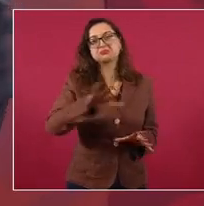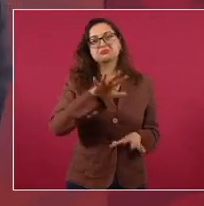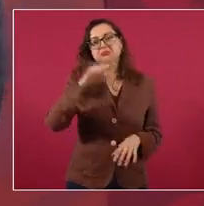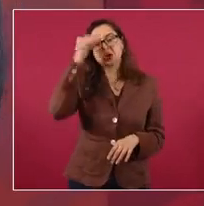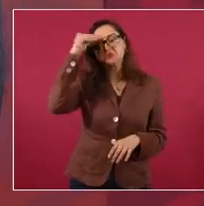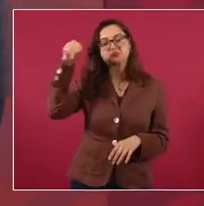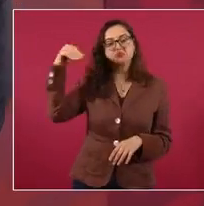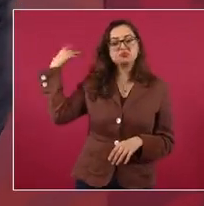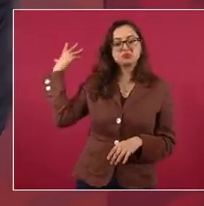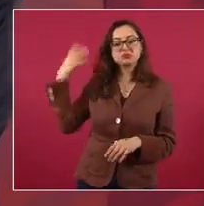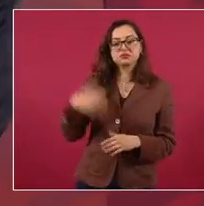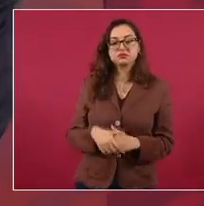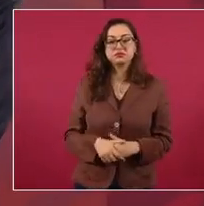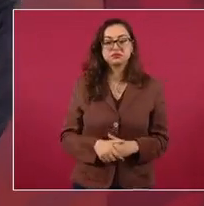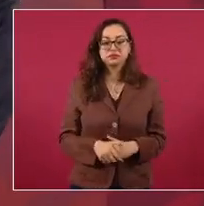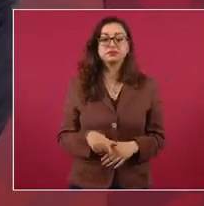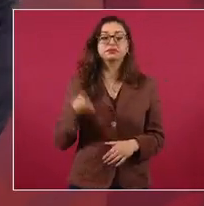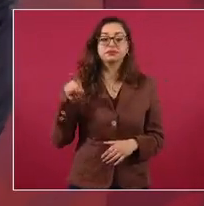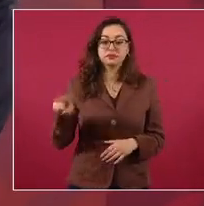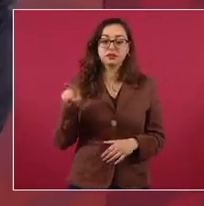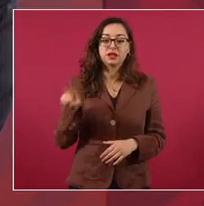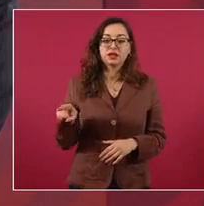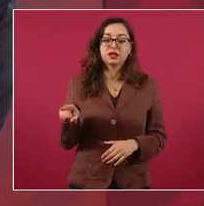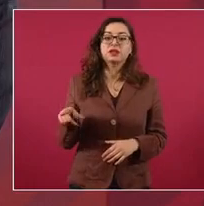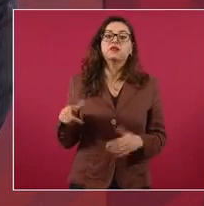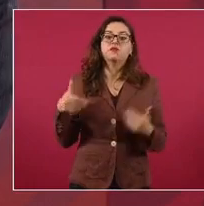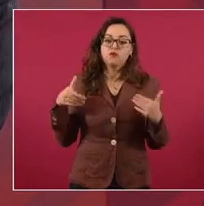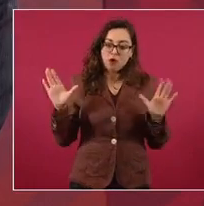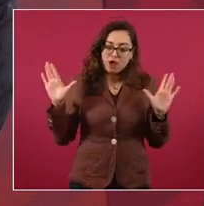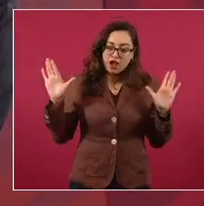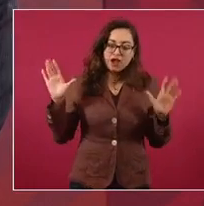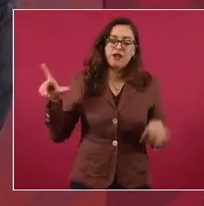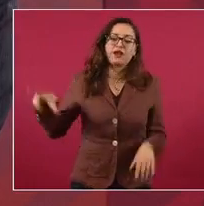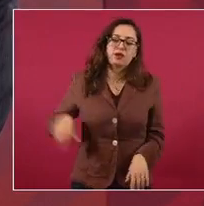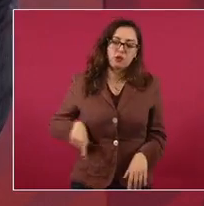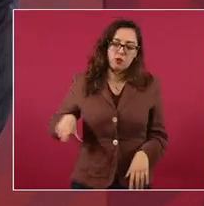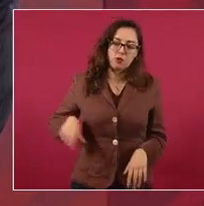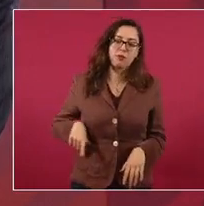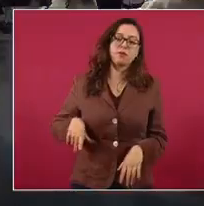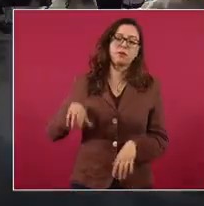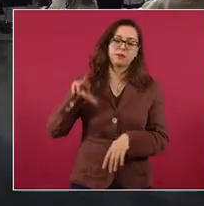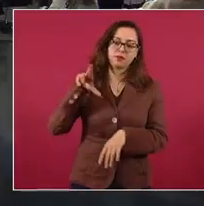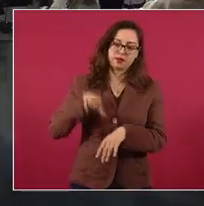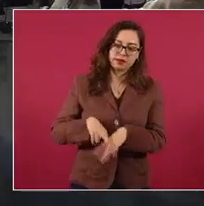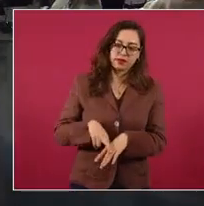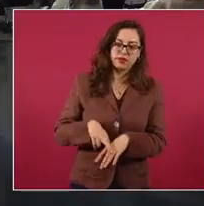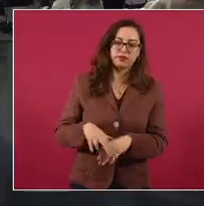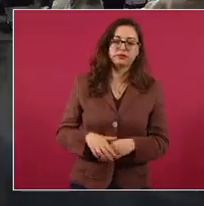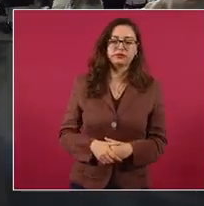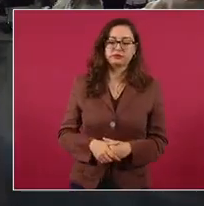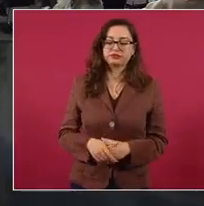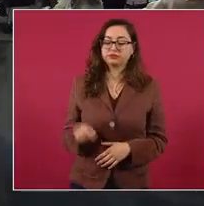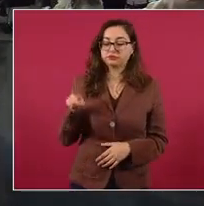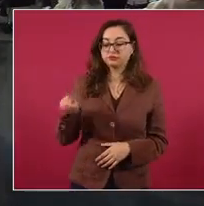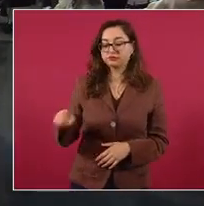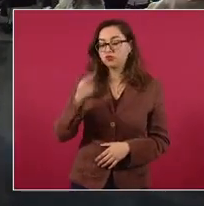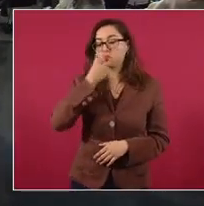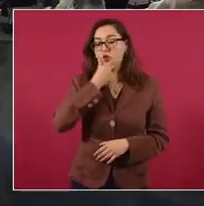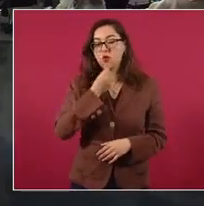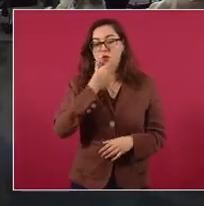allá de gobernador de tu tierra. Sí, fue el que impulsó